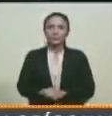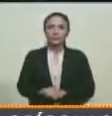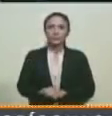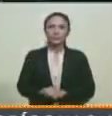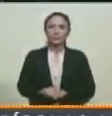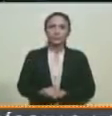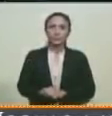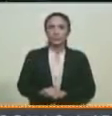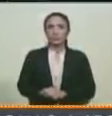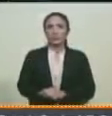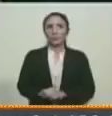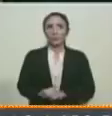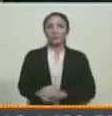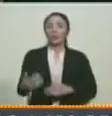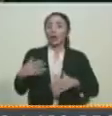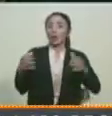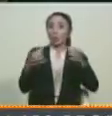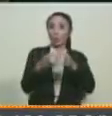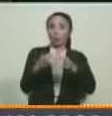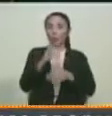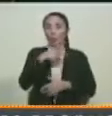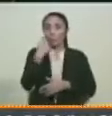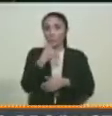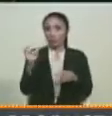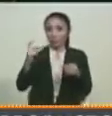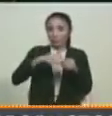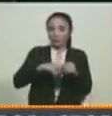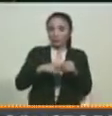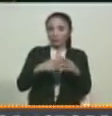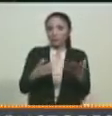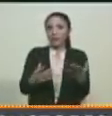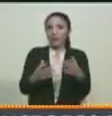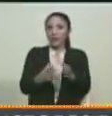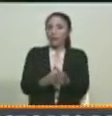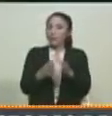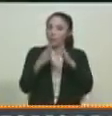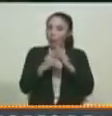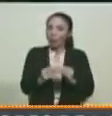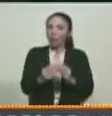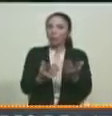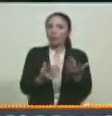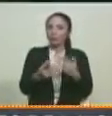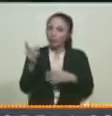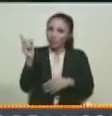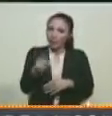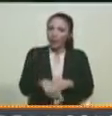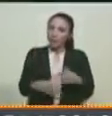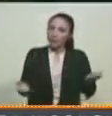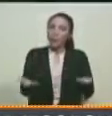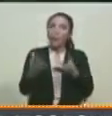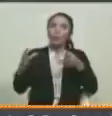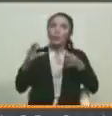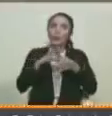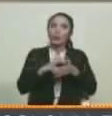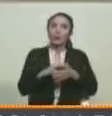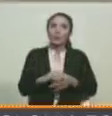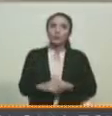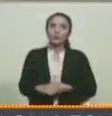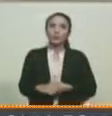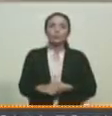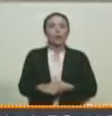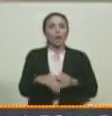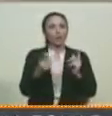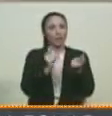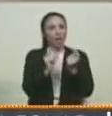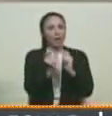de los partidos que conforman el gran pueblo patriótico, también para construir lazos de